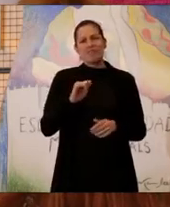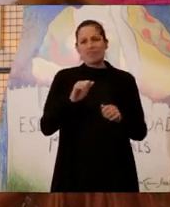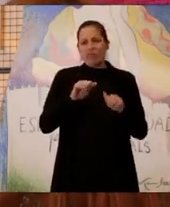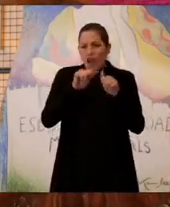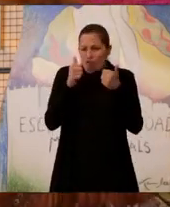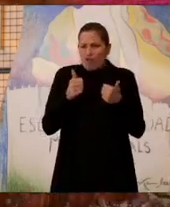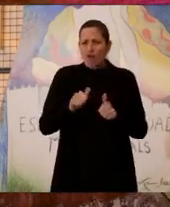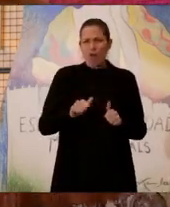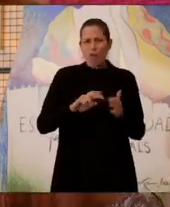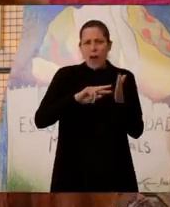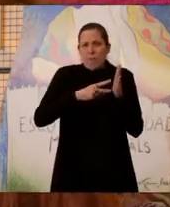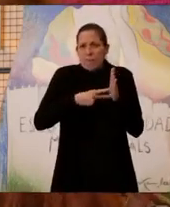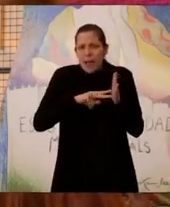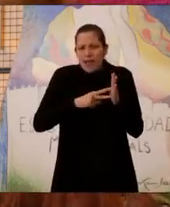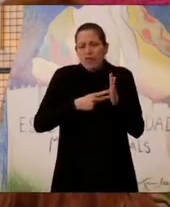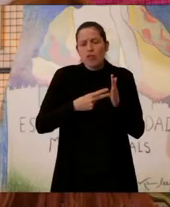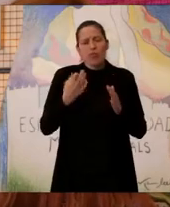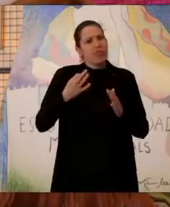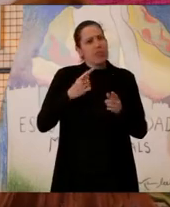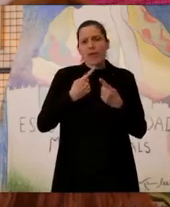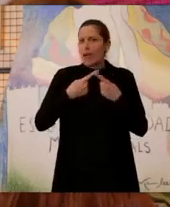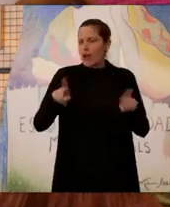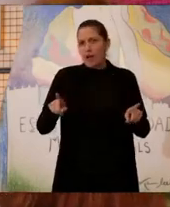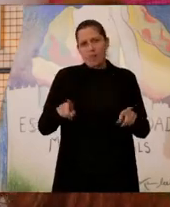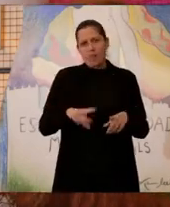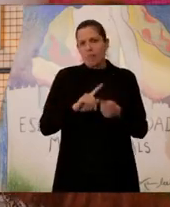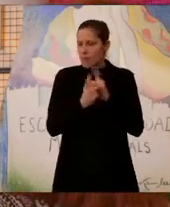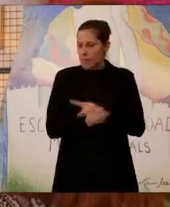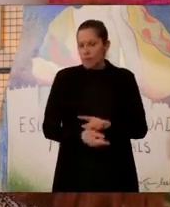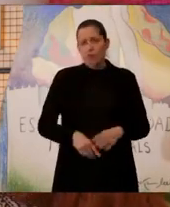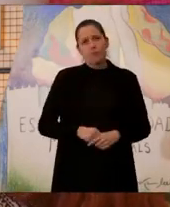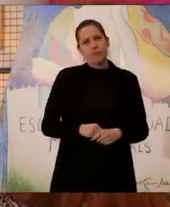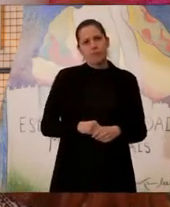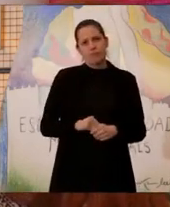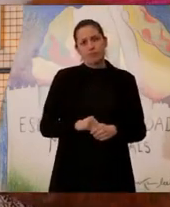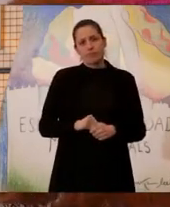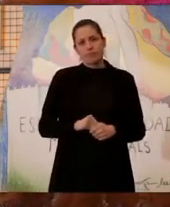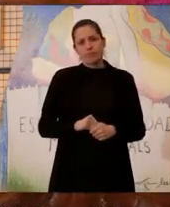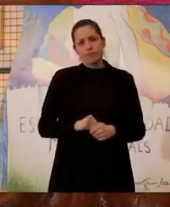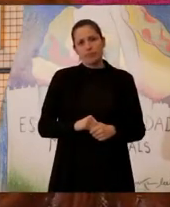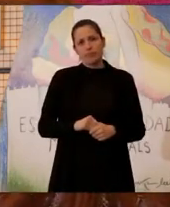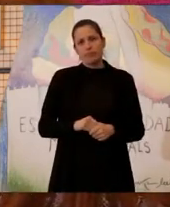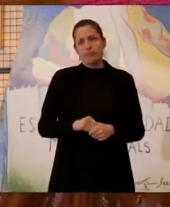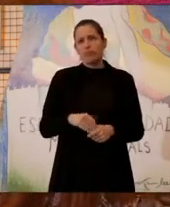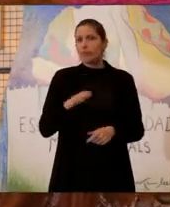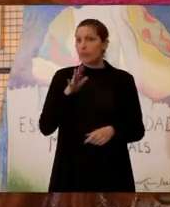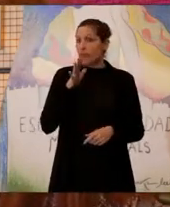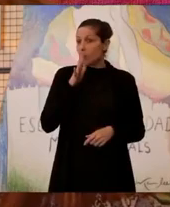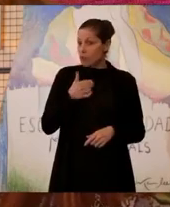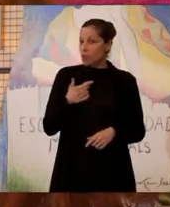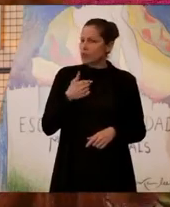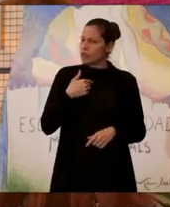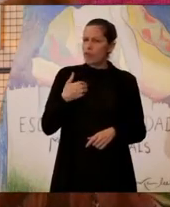estamos en casa ajena Esta es una una imagen que le he repetido muchas veces